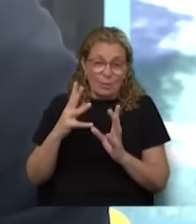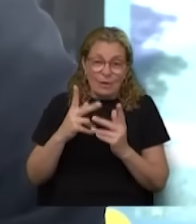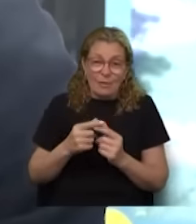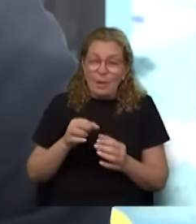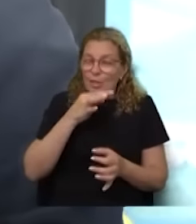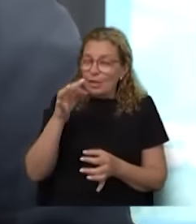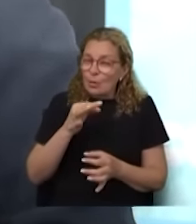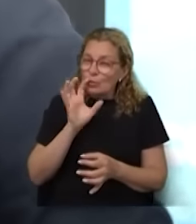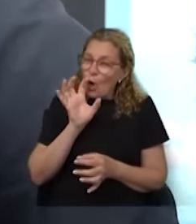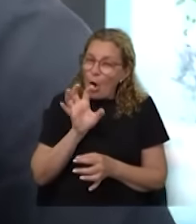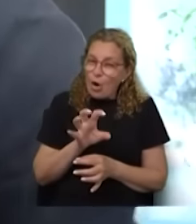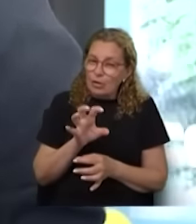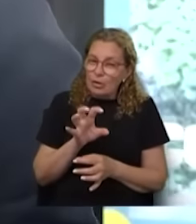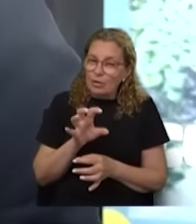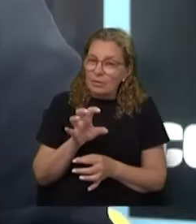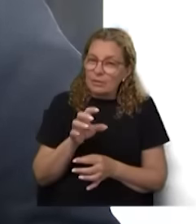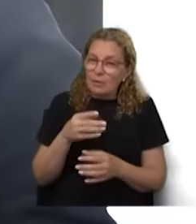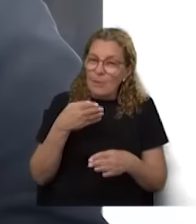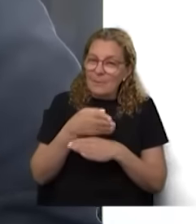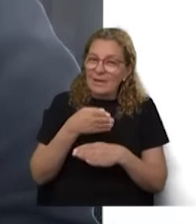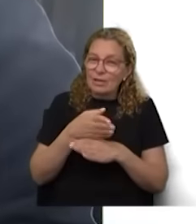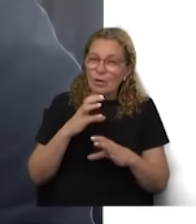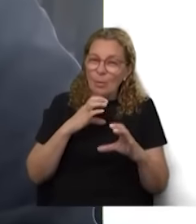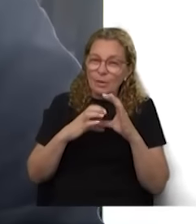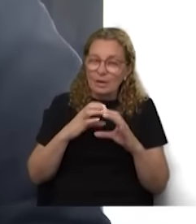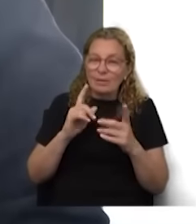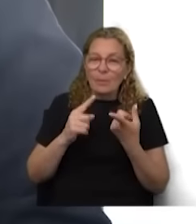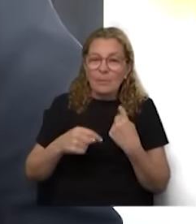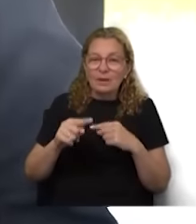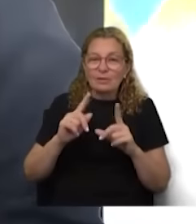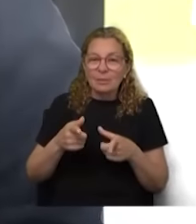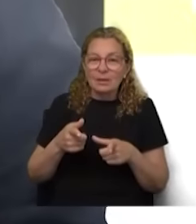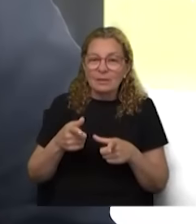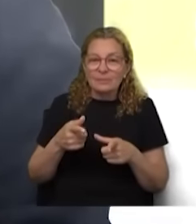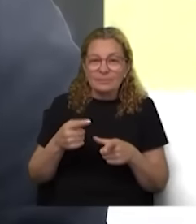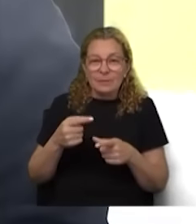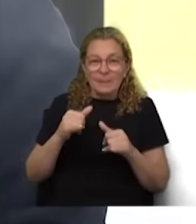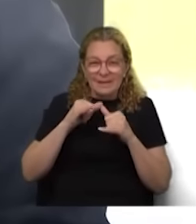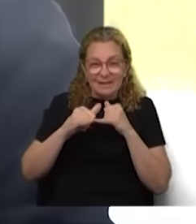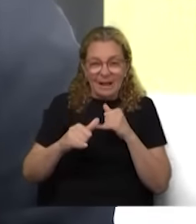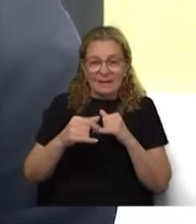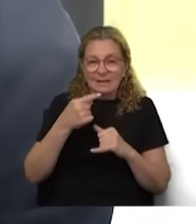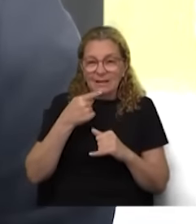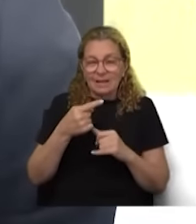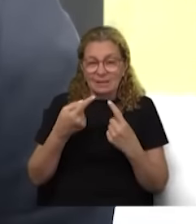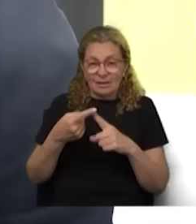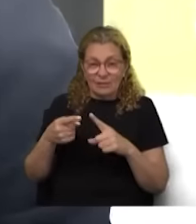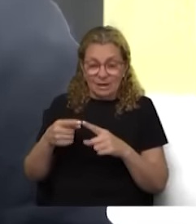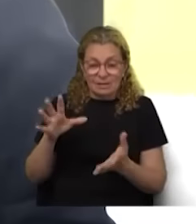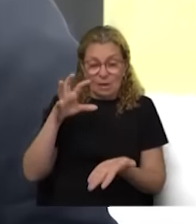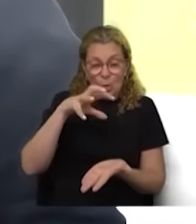discursos de odio se expresan en los medios de comunicación pero también a partir de mensajes que se dan en diferentes